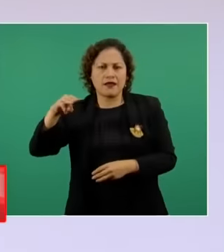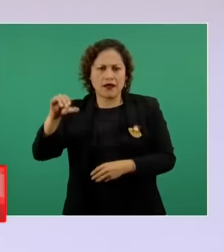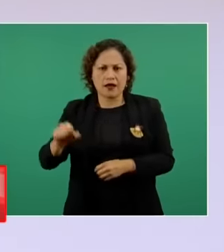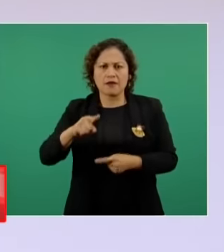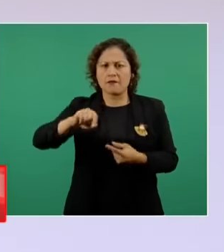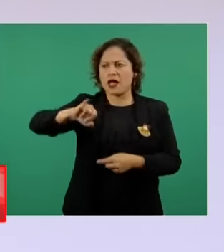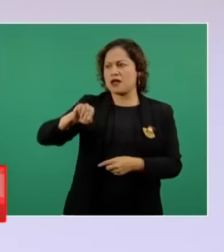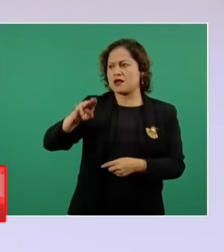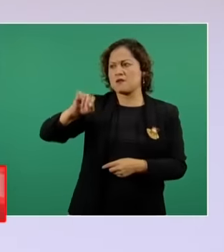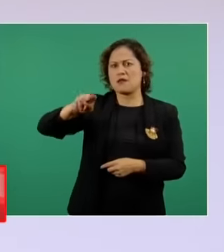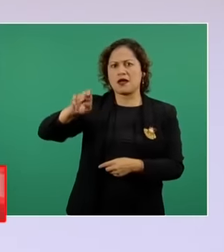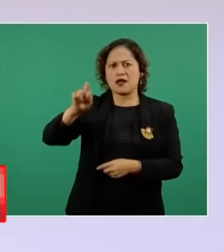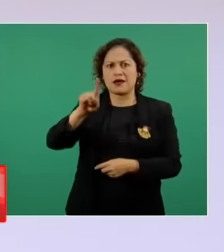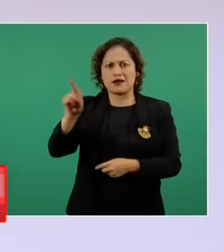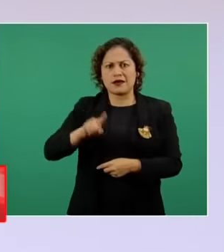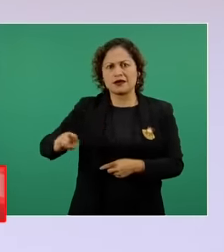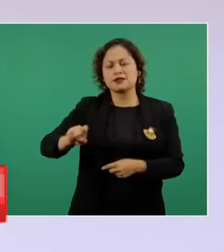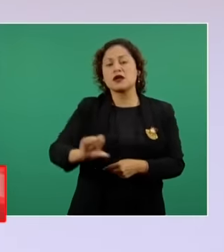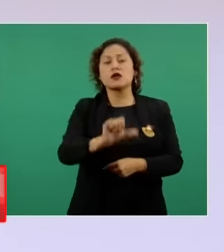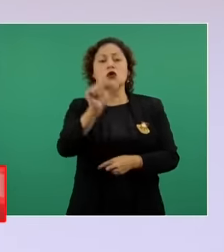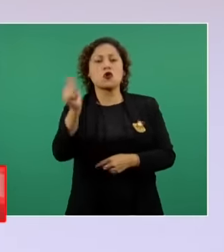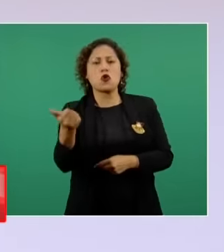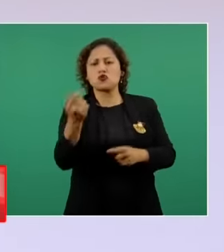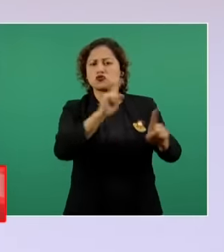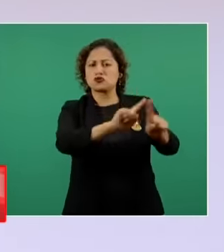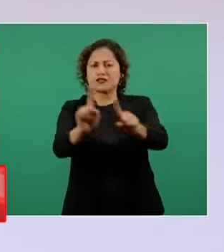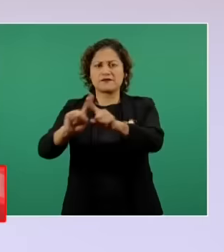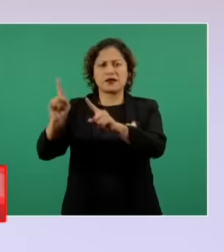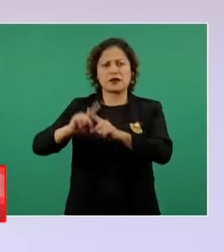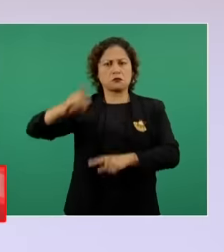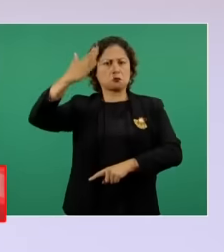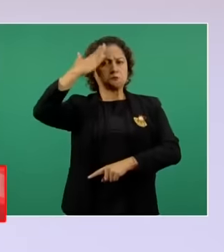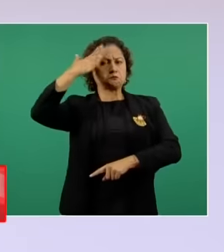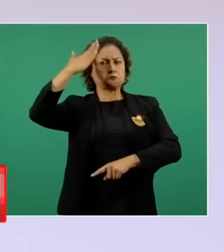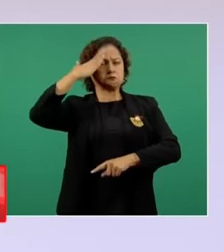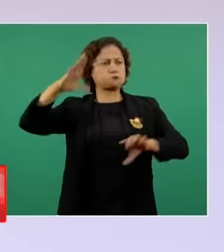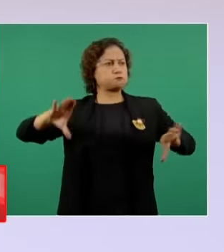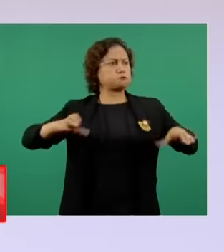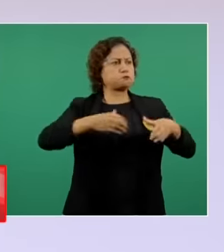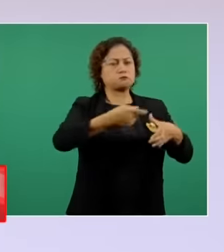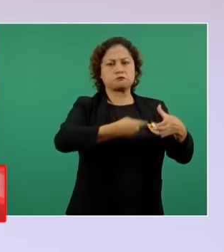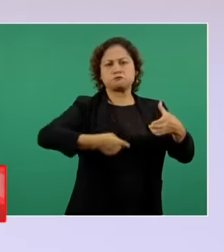Jiménez y otros dirigentes populares